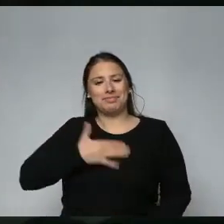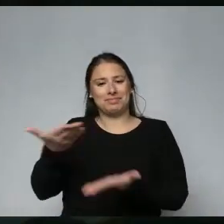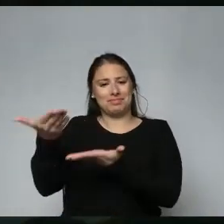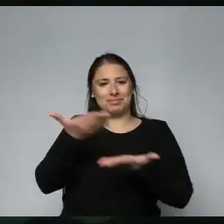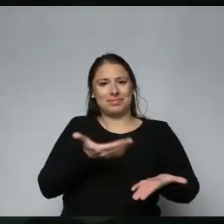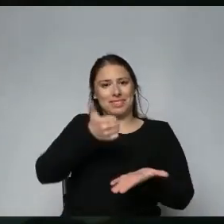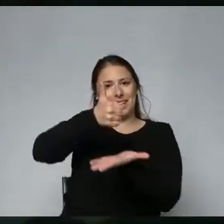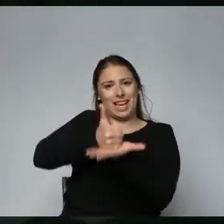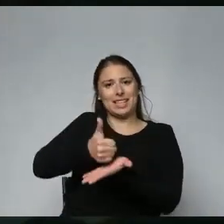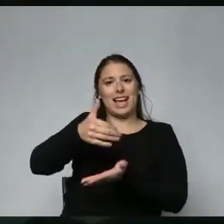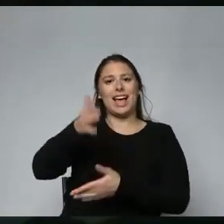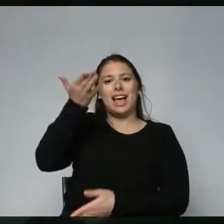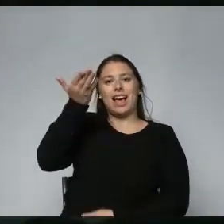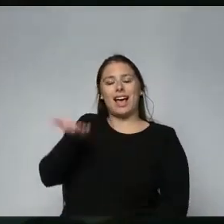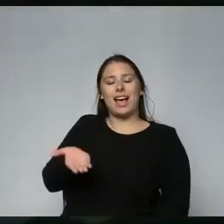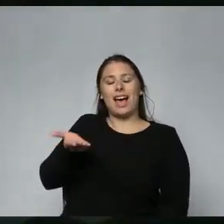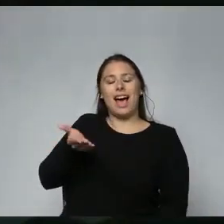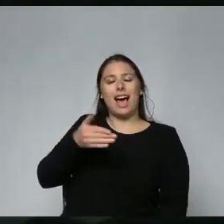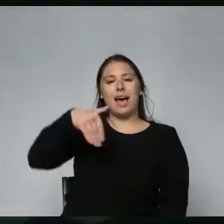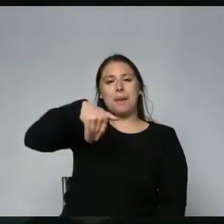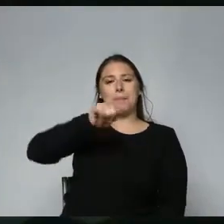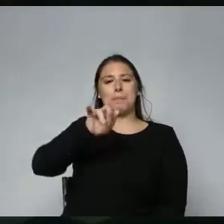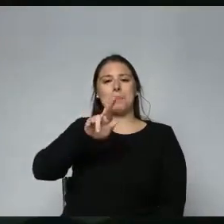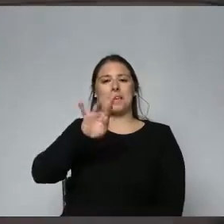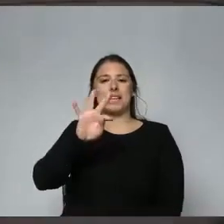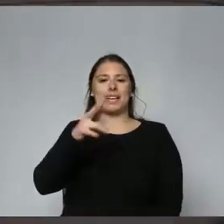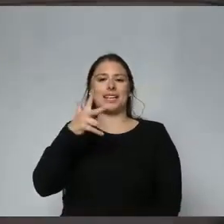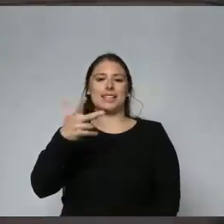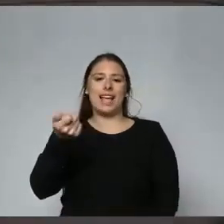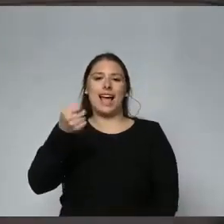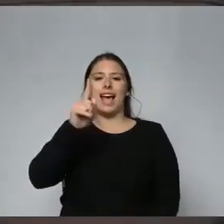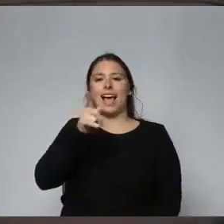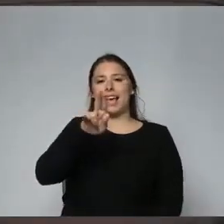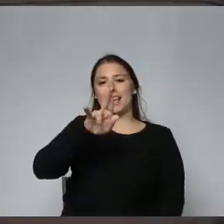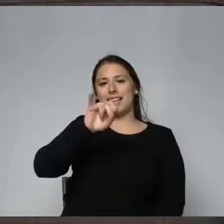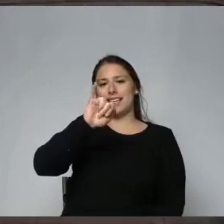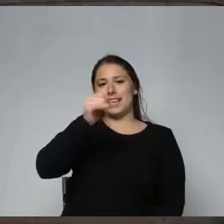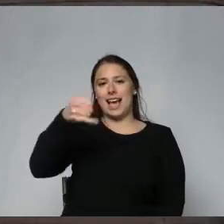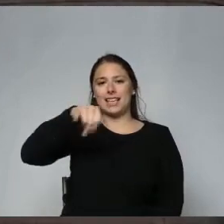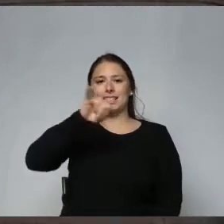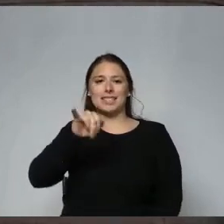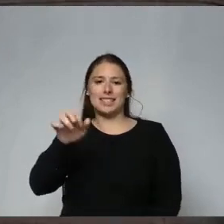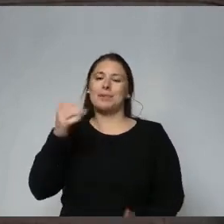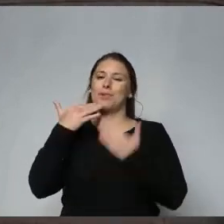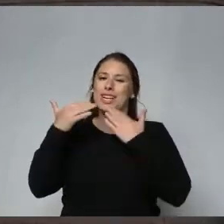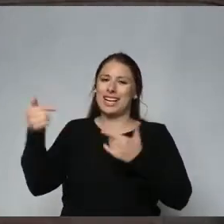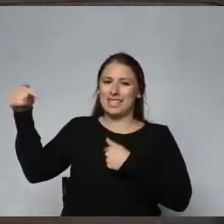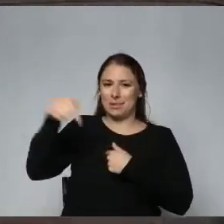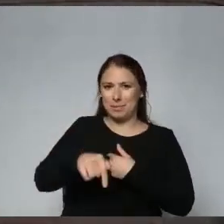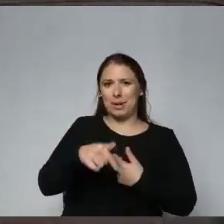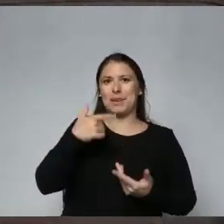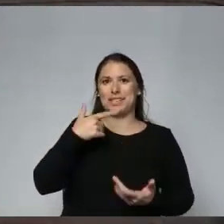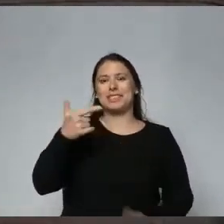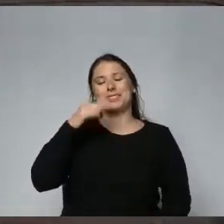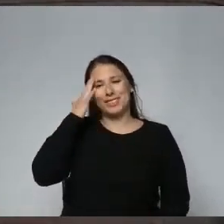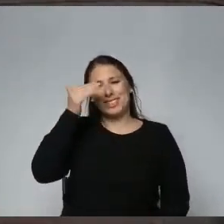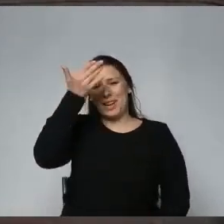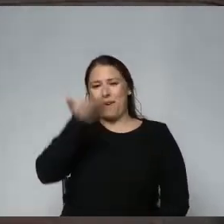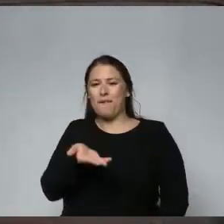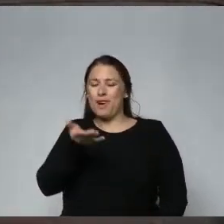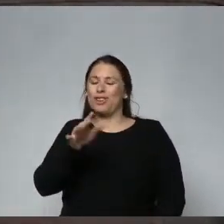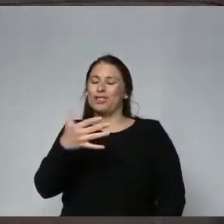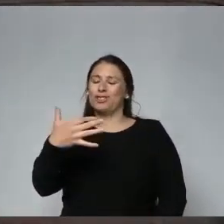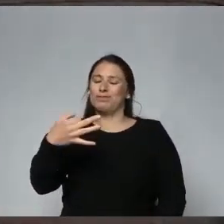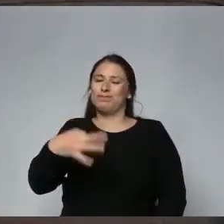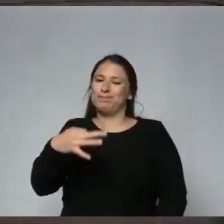recibir hoy a la doctora Mirta Gianse. Bienvenida, Mirta. Bueno, muchas gracias por venir a Legítima Defensa. Además, yo sé que vos sos